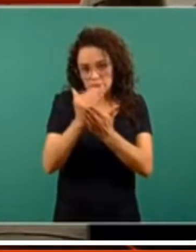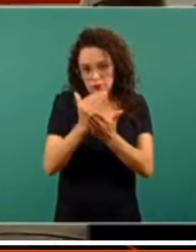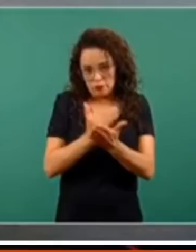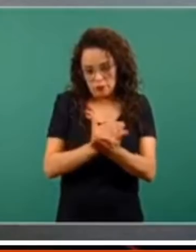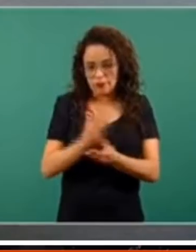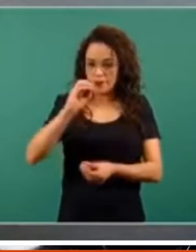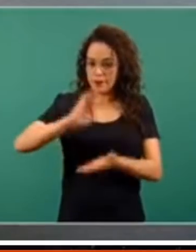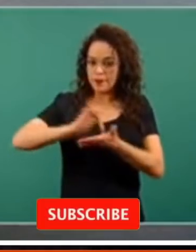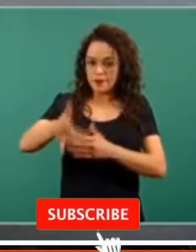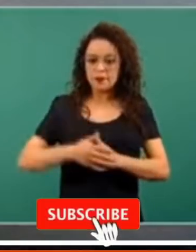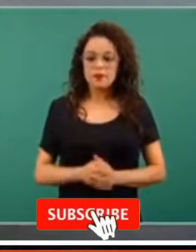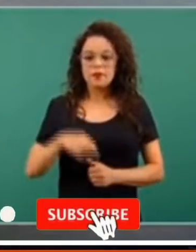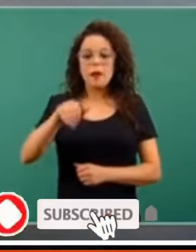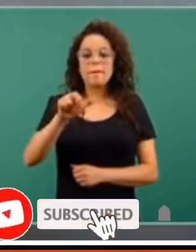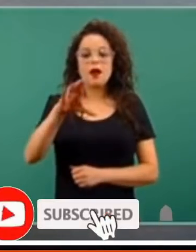Marco Antonio Olvera, ahora sí.